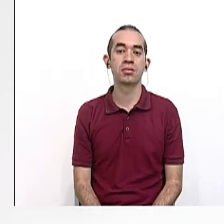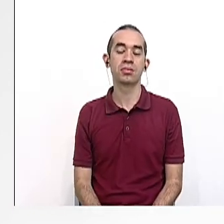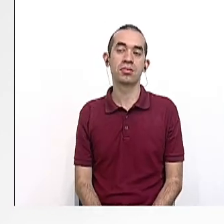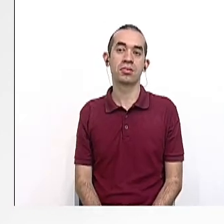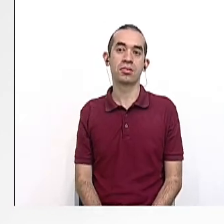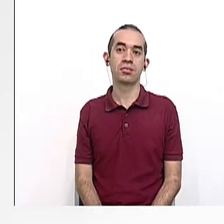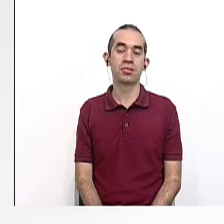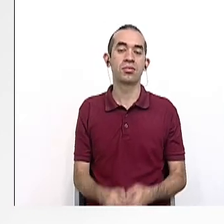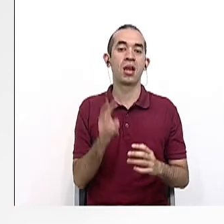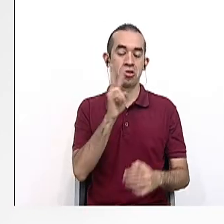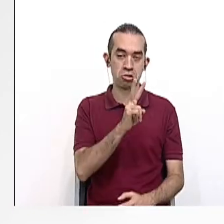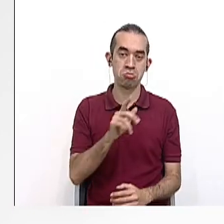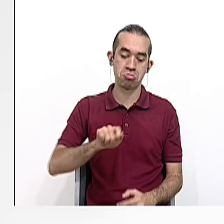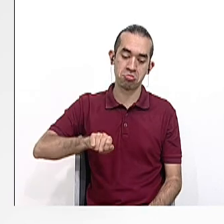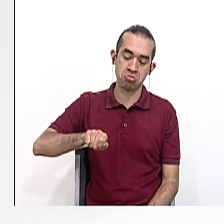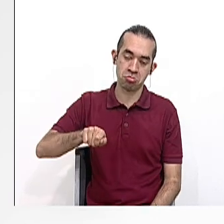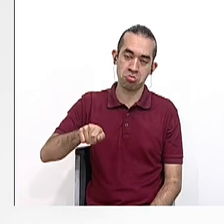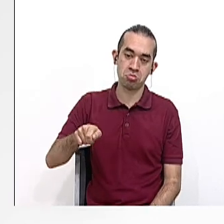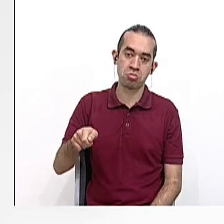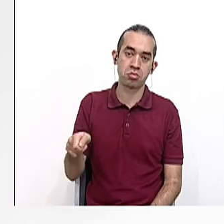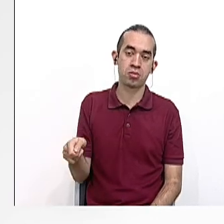Aquí ya tengo 2 voltios.